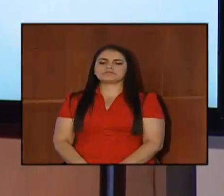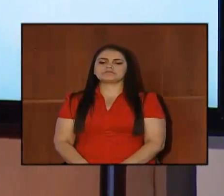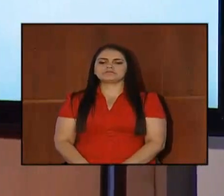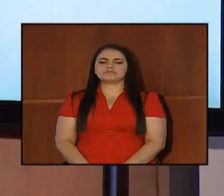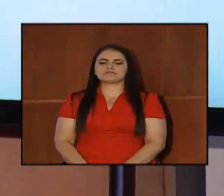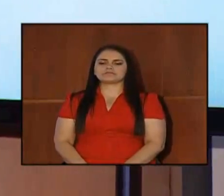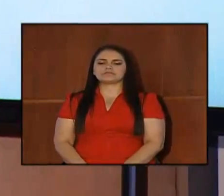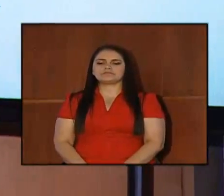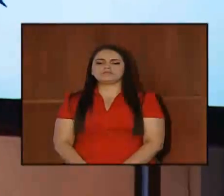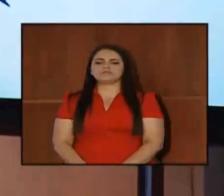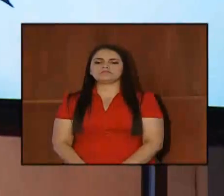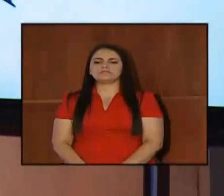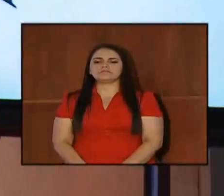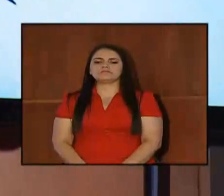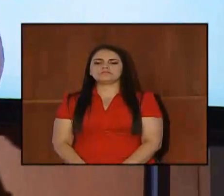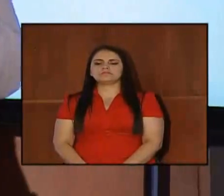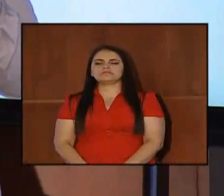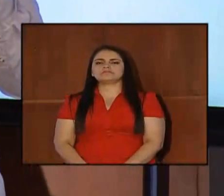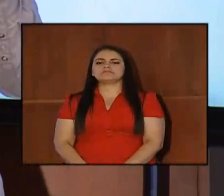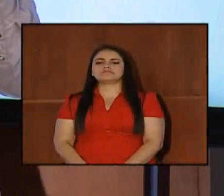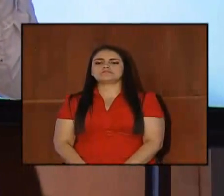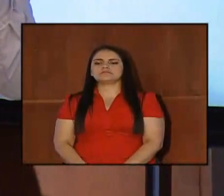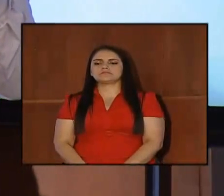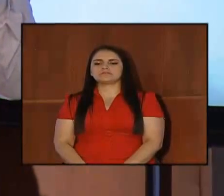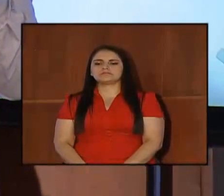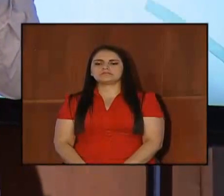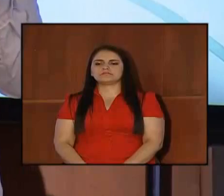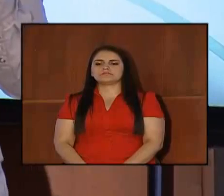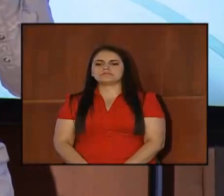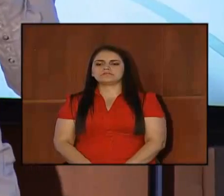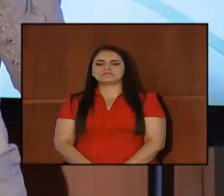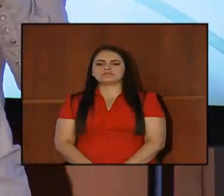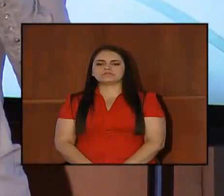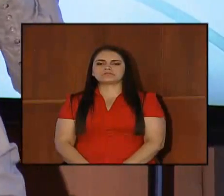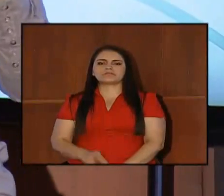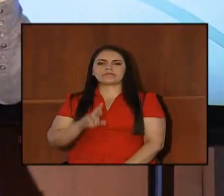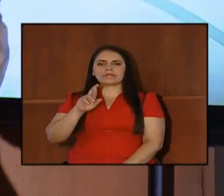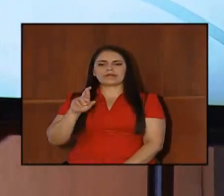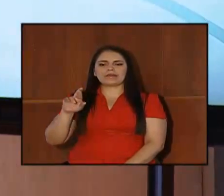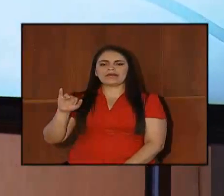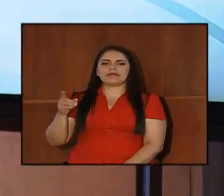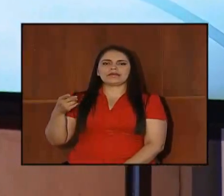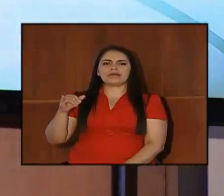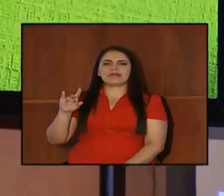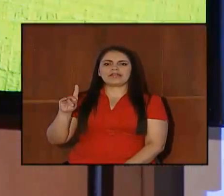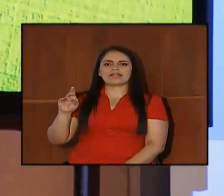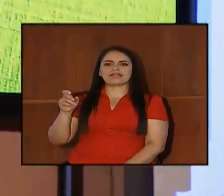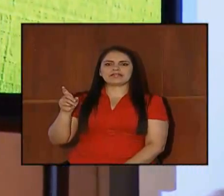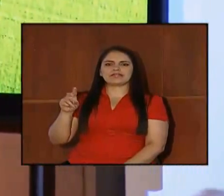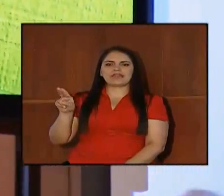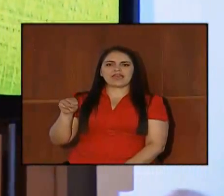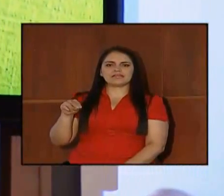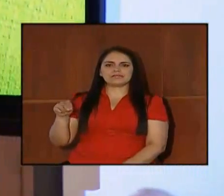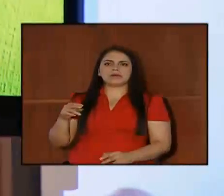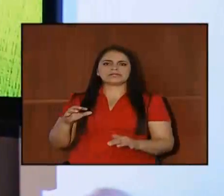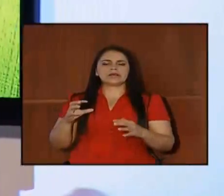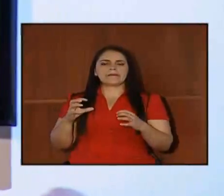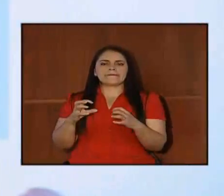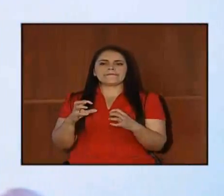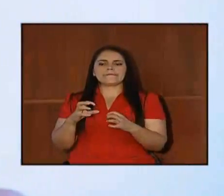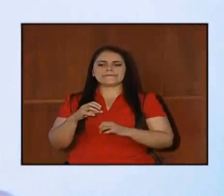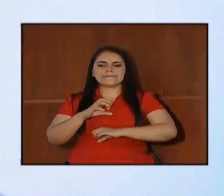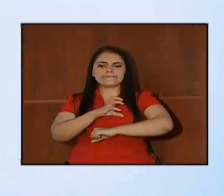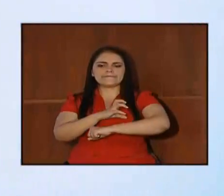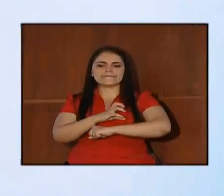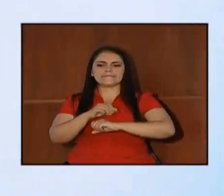La rigidez articular es cuando ellos empiezan, ¿sí? Entonces, ¿dónde se da? En cada